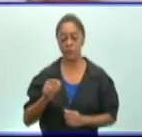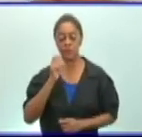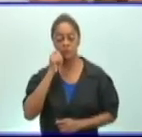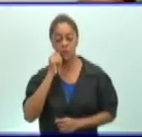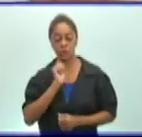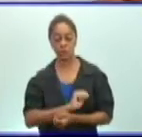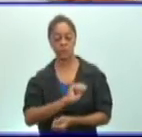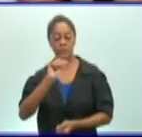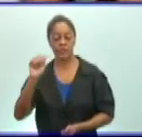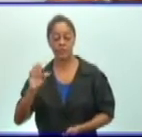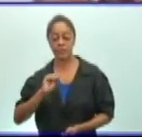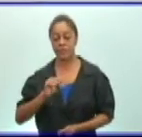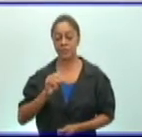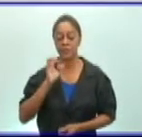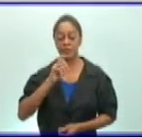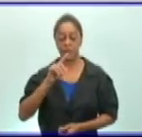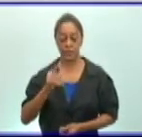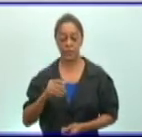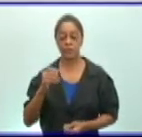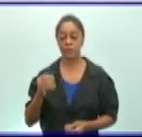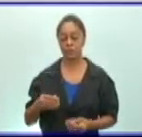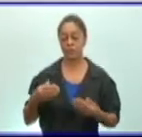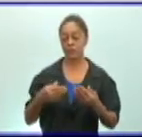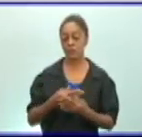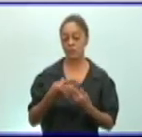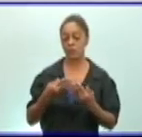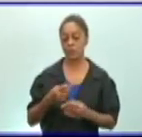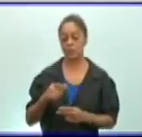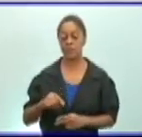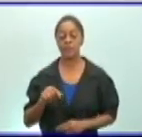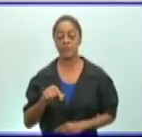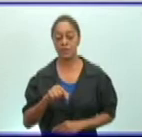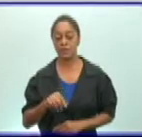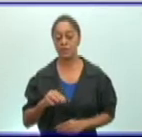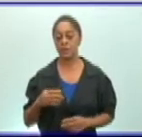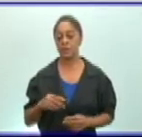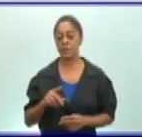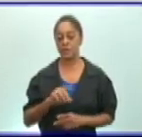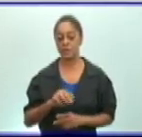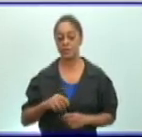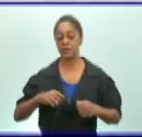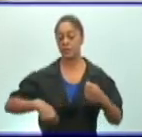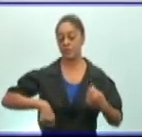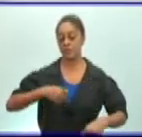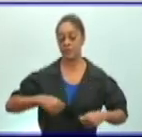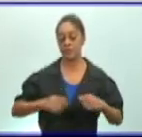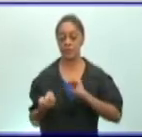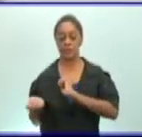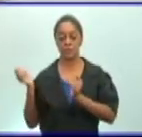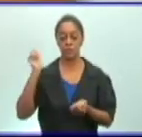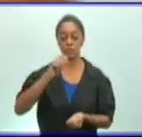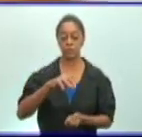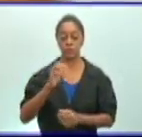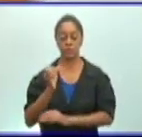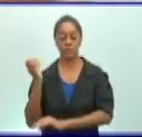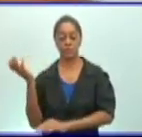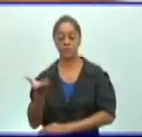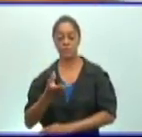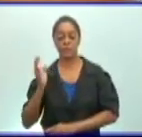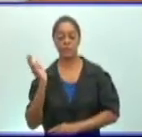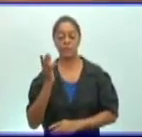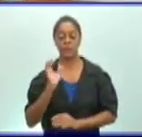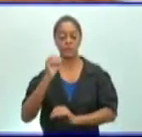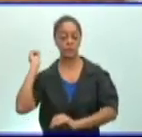que hablaban griego podían competir. Los griegos competían en las modalidades de carrera, lucha, lanzamiento de disco,